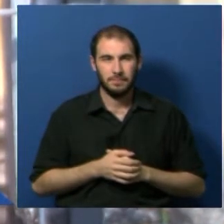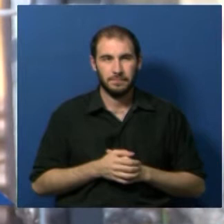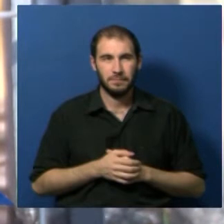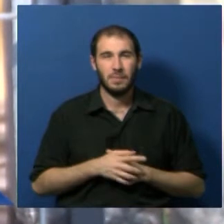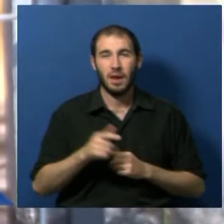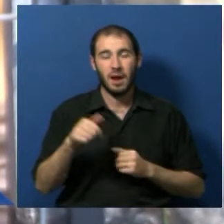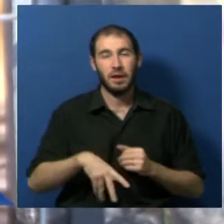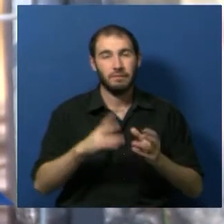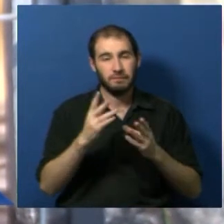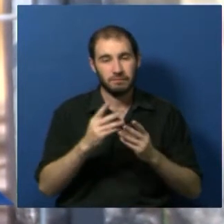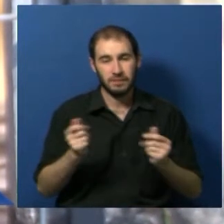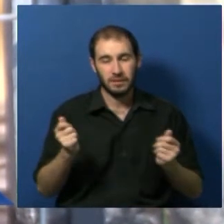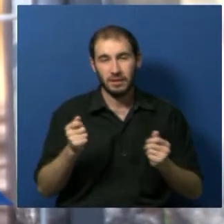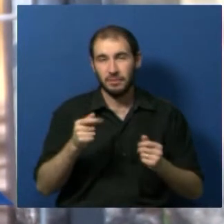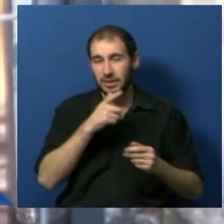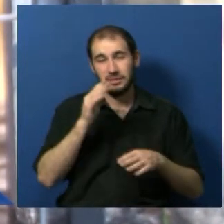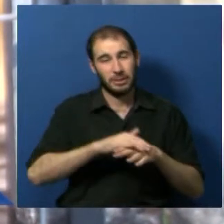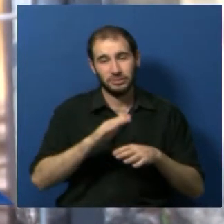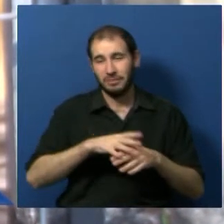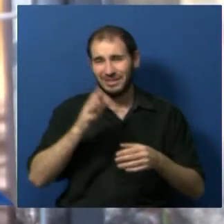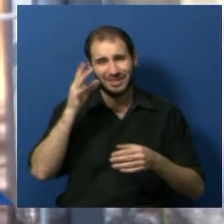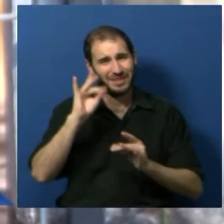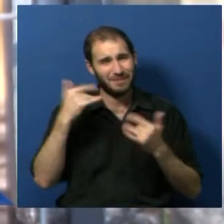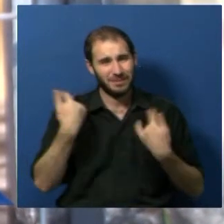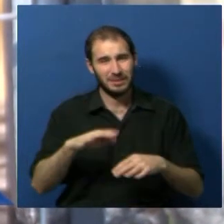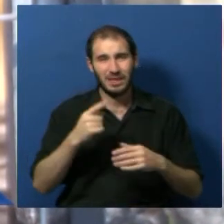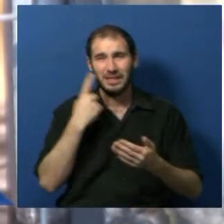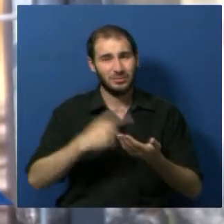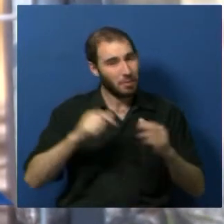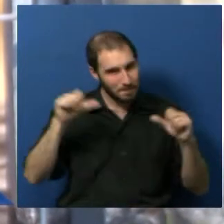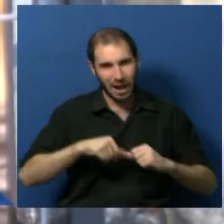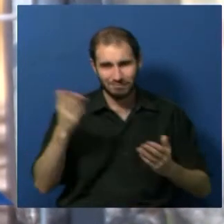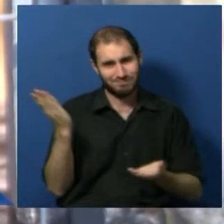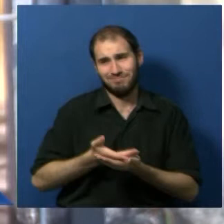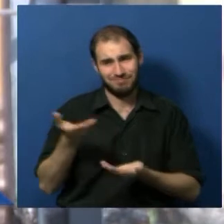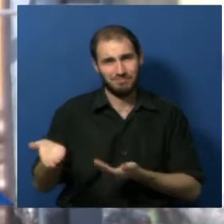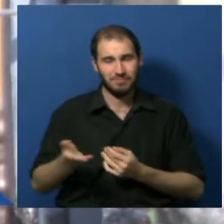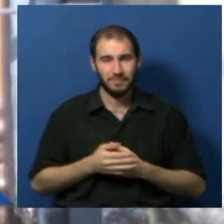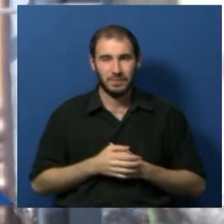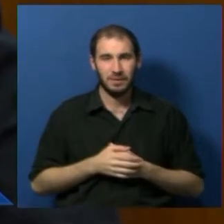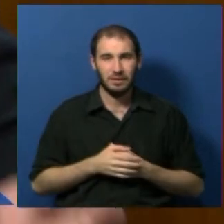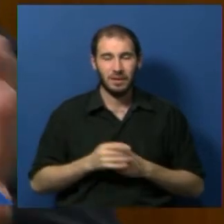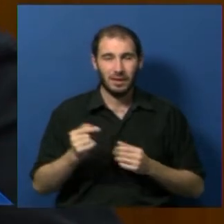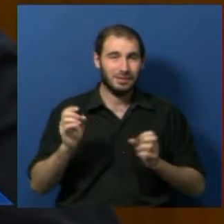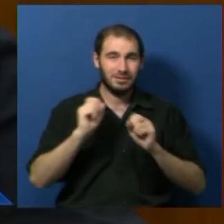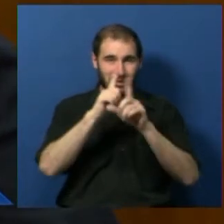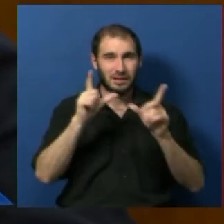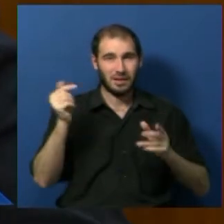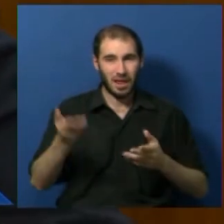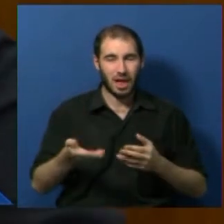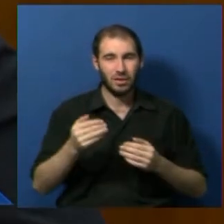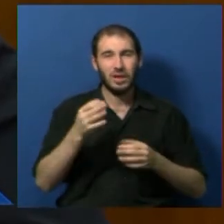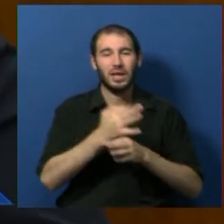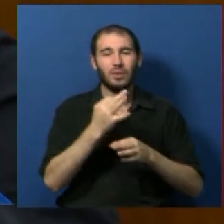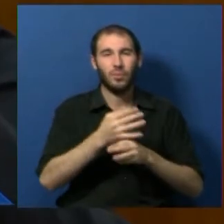se termina pagando, y de manera muy dura, las malas decisiones que se toman. Y es notable lo que pasa en